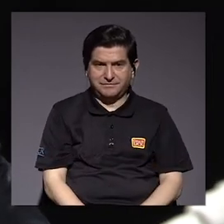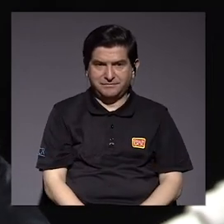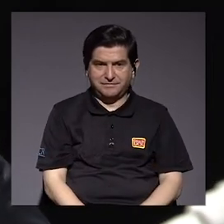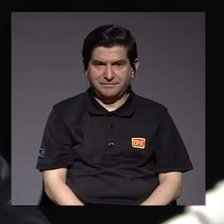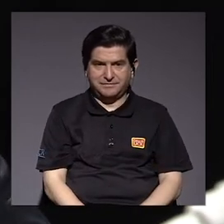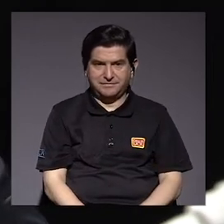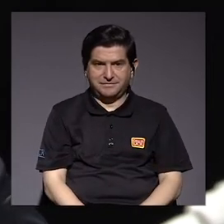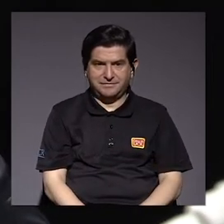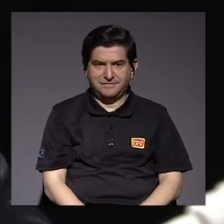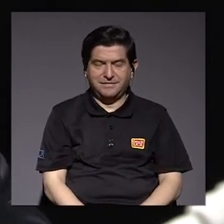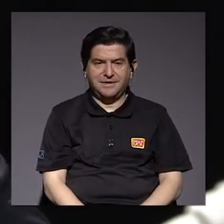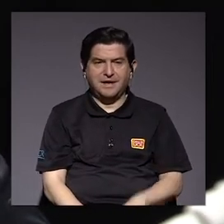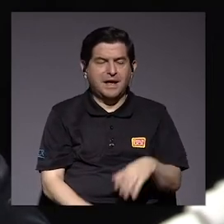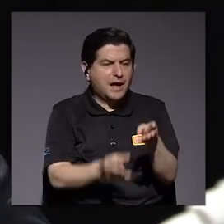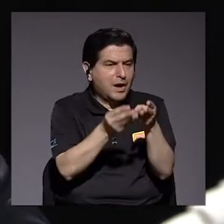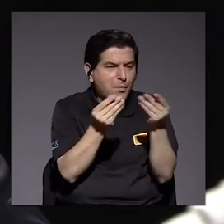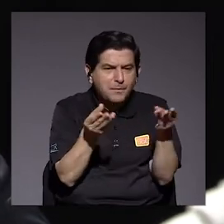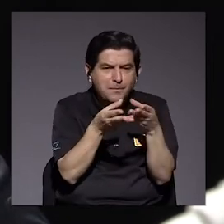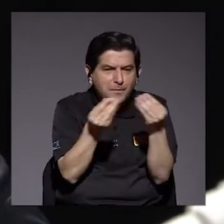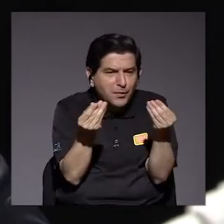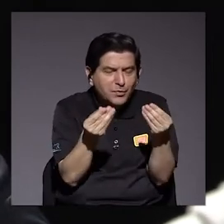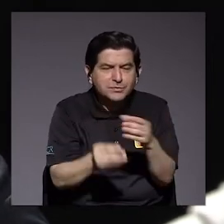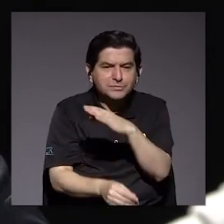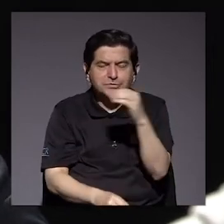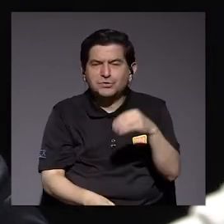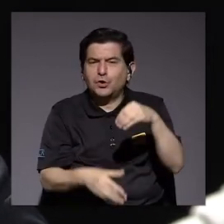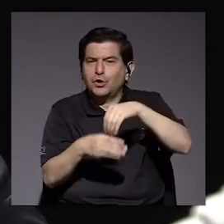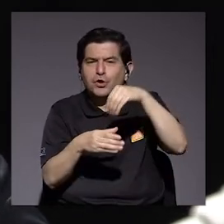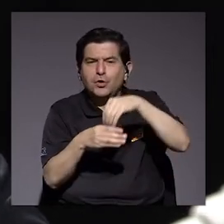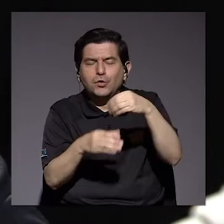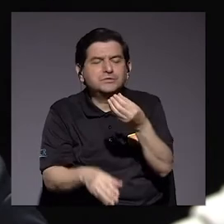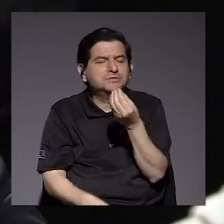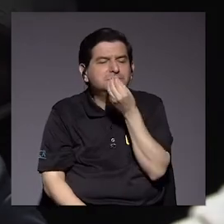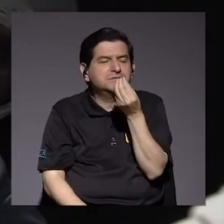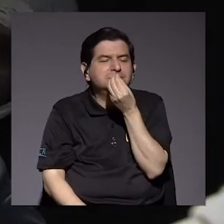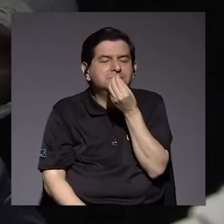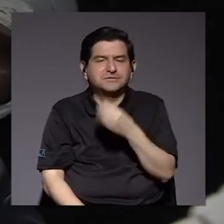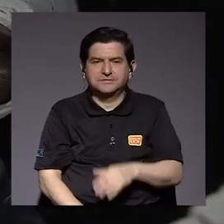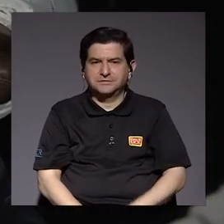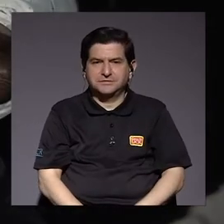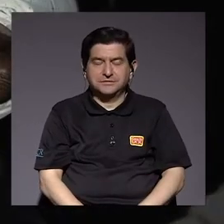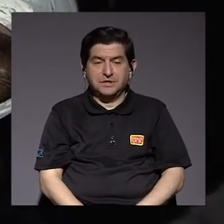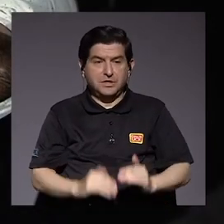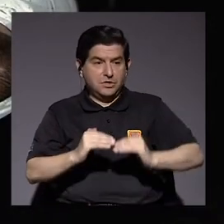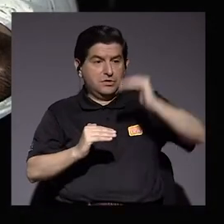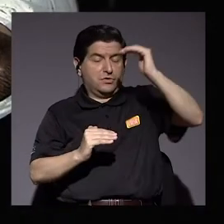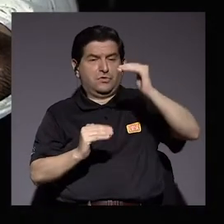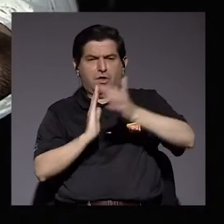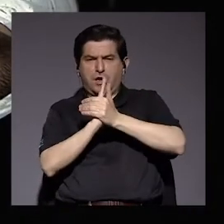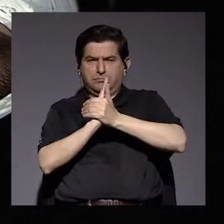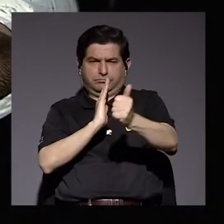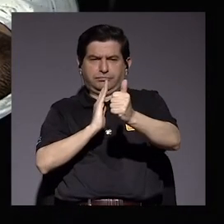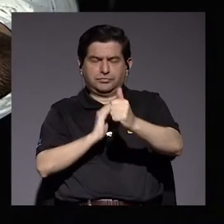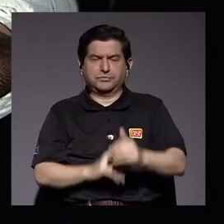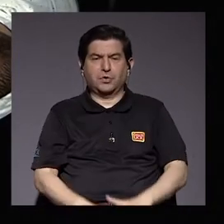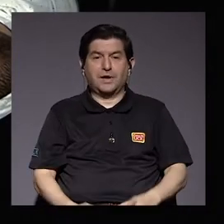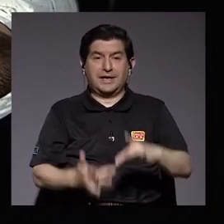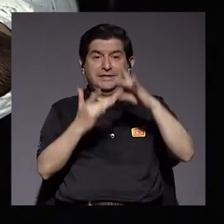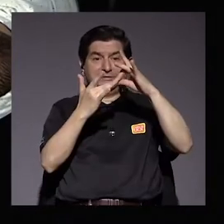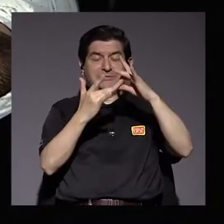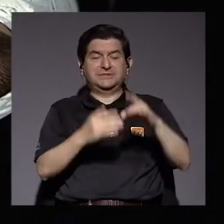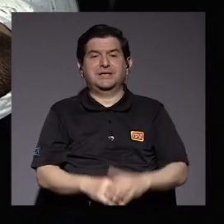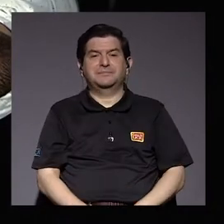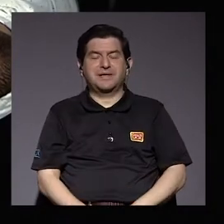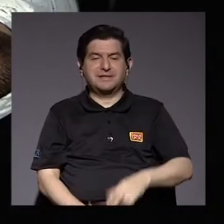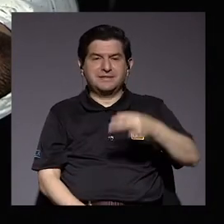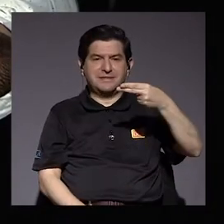cómo se hace una producción y se le da contenido nutritivo de altas potencias y en este caso en